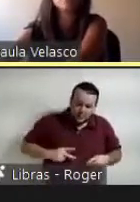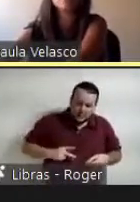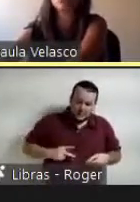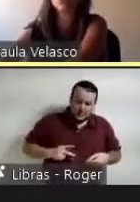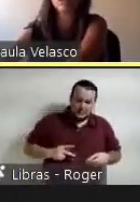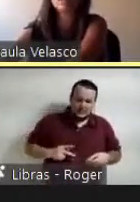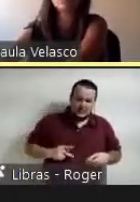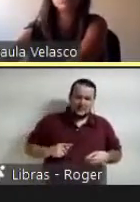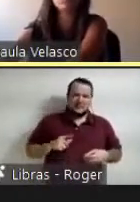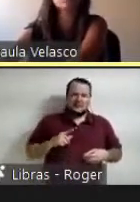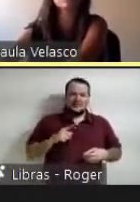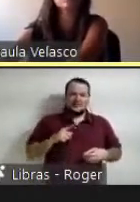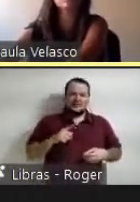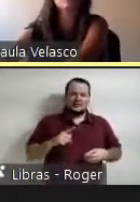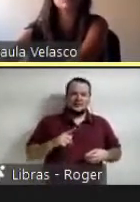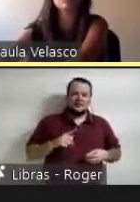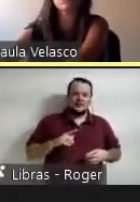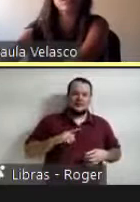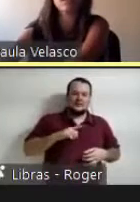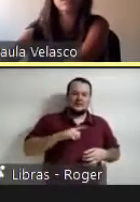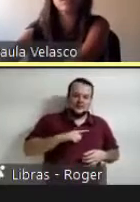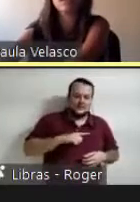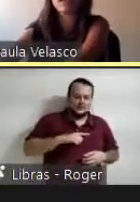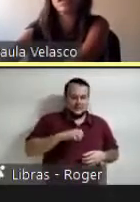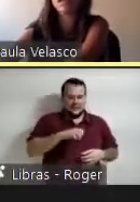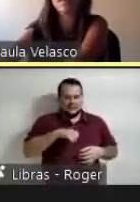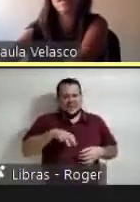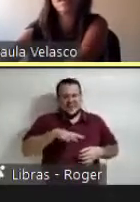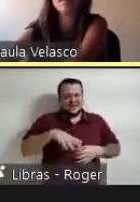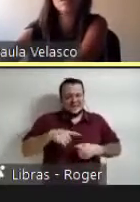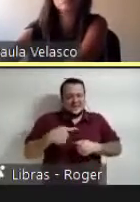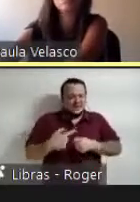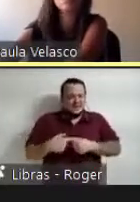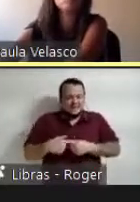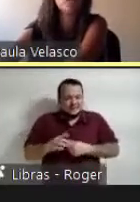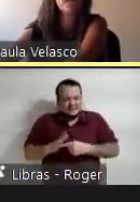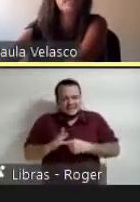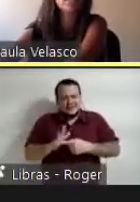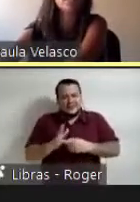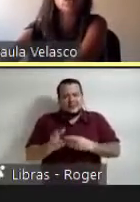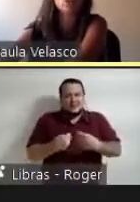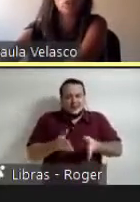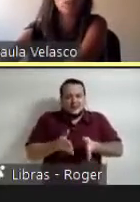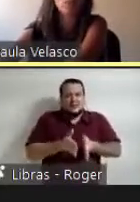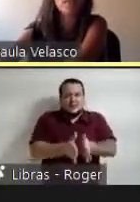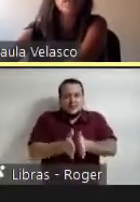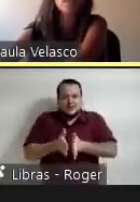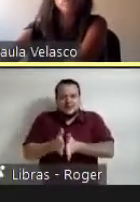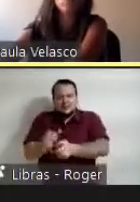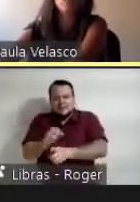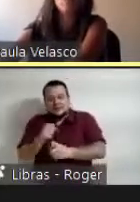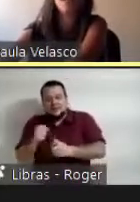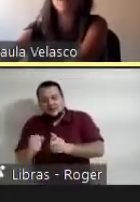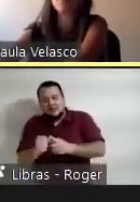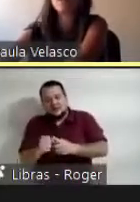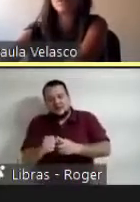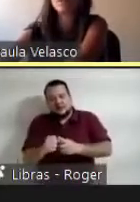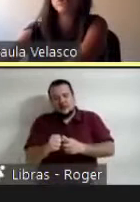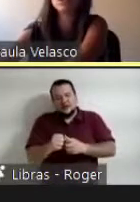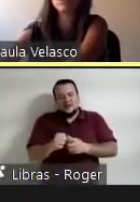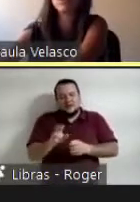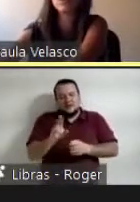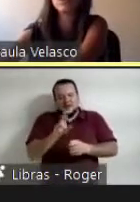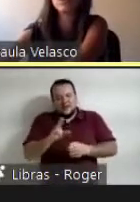que organizaba todas las circulaciones y la vía social y que estaba destinado a servir como una calle interior y un lugar para la